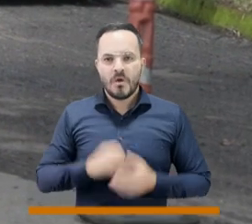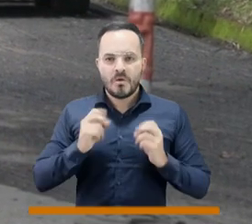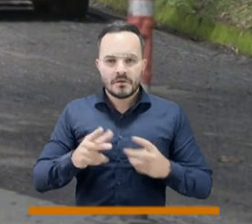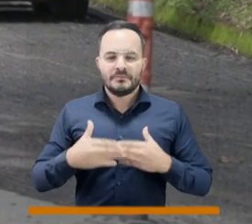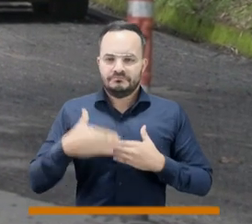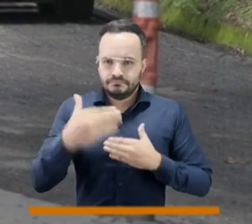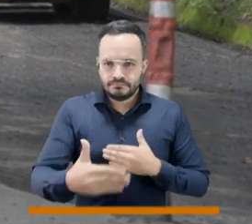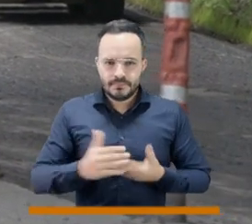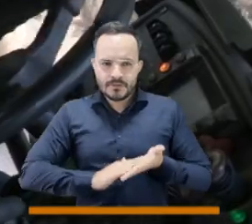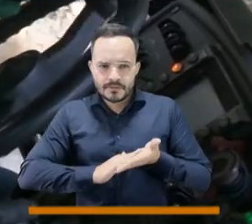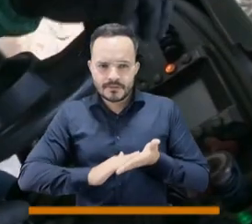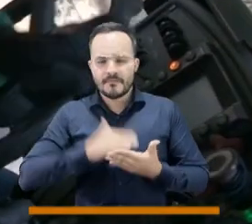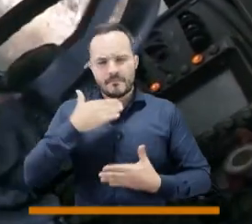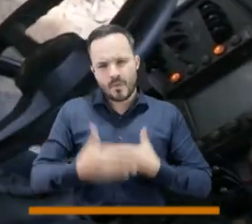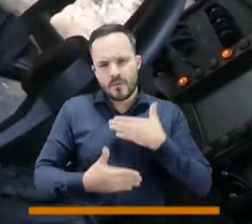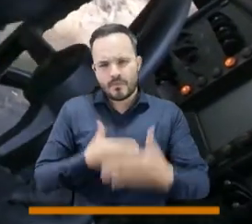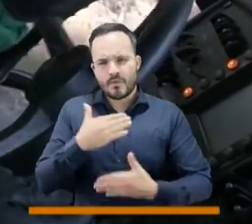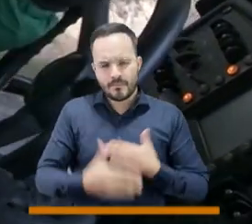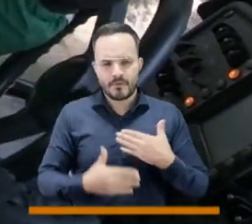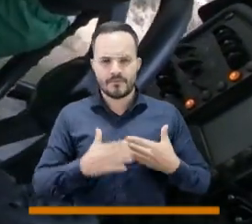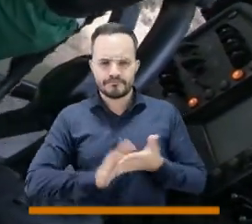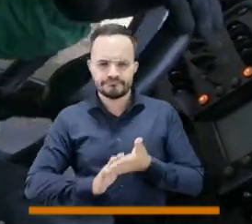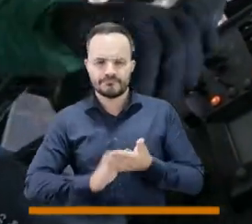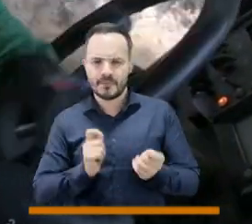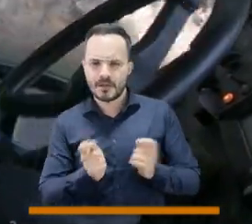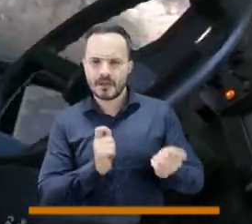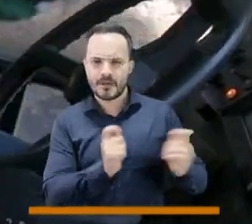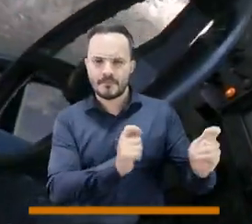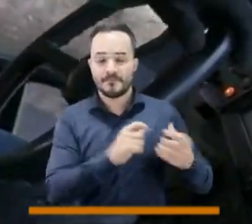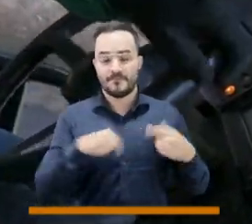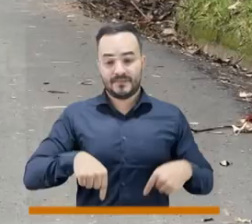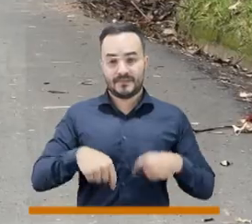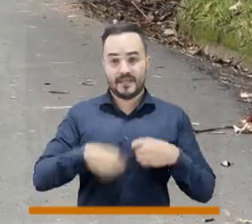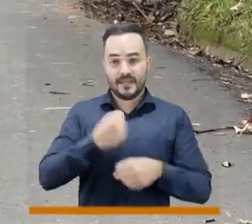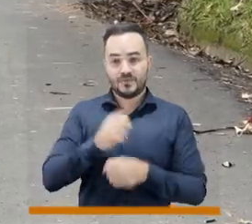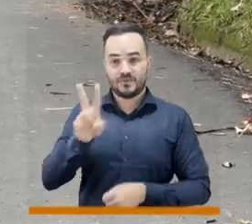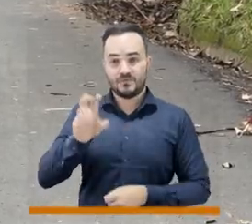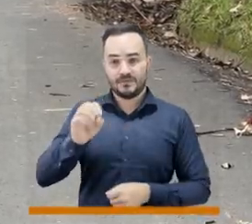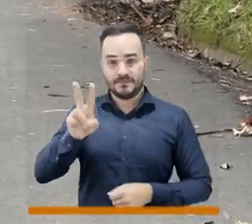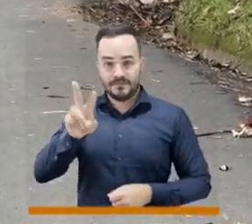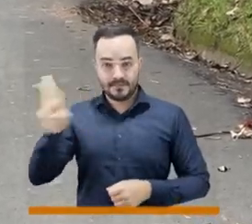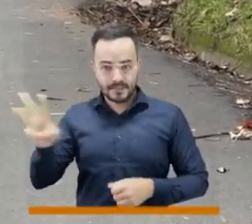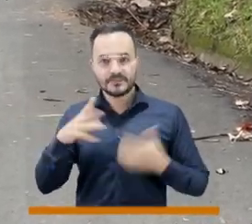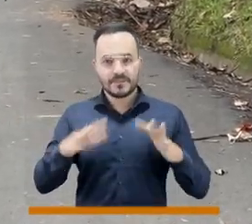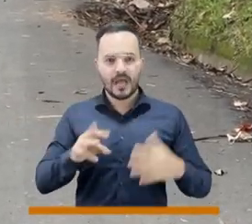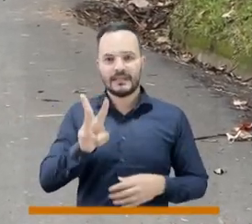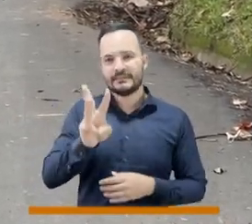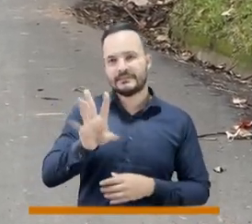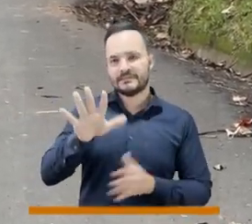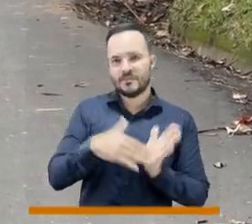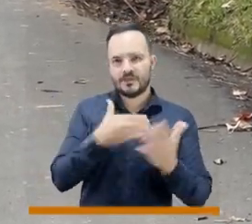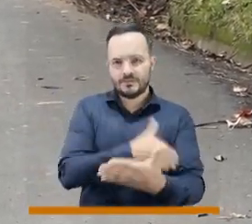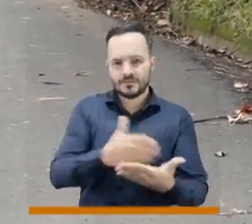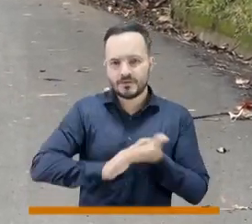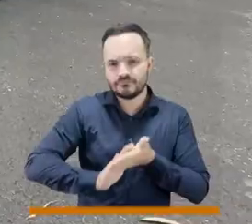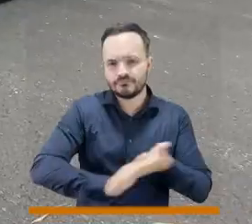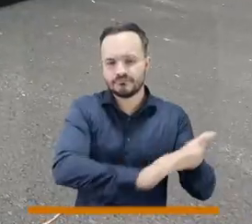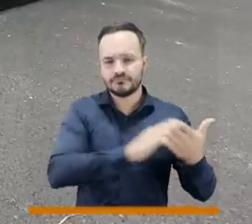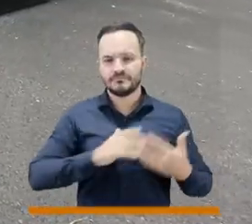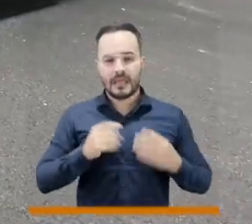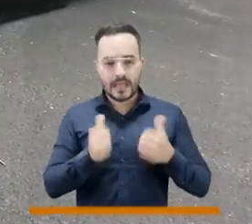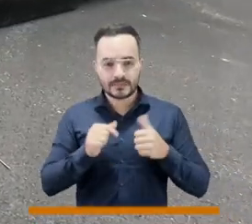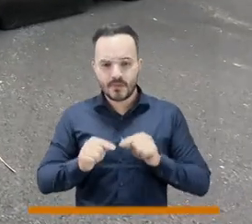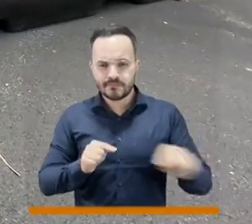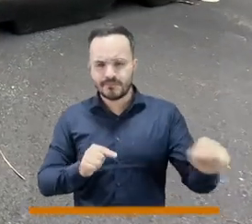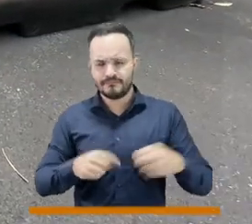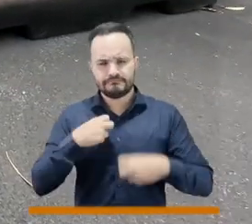progresiva de la vía, donde para este año se están ejecutando los primeros 35 mil con unos tramos de una tensión de 8 puntos críticos que eran los